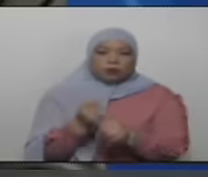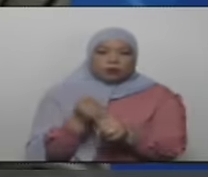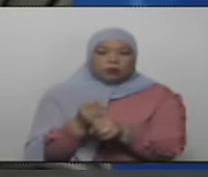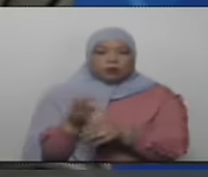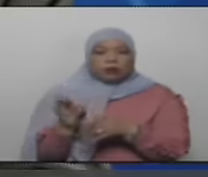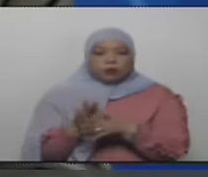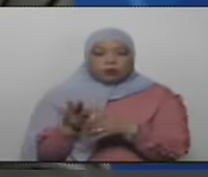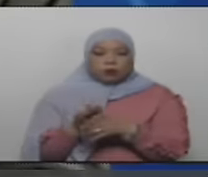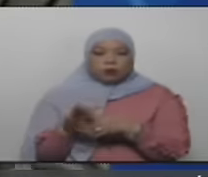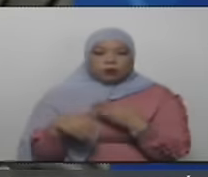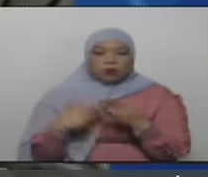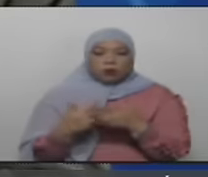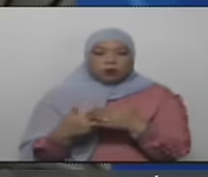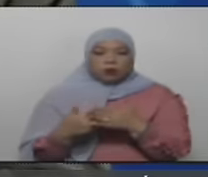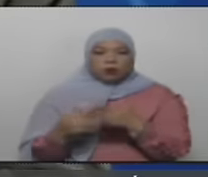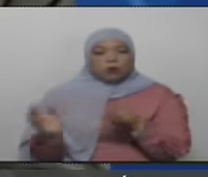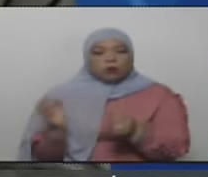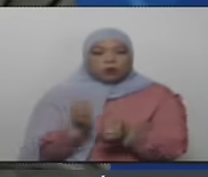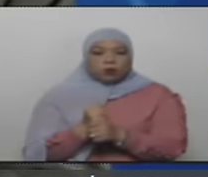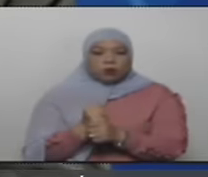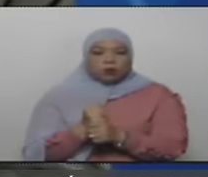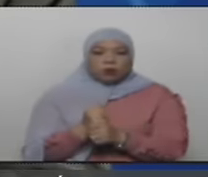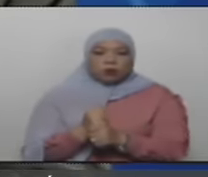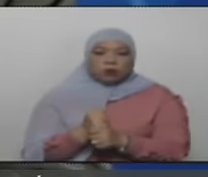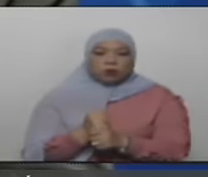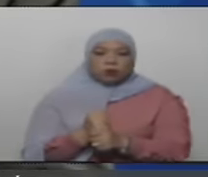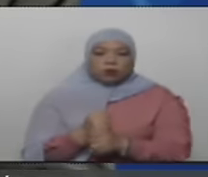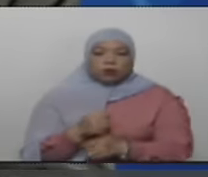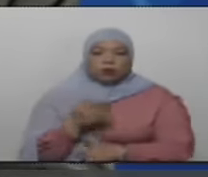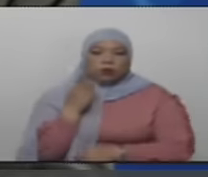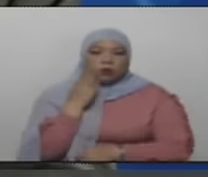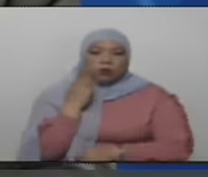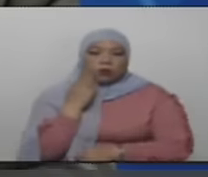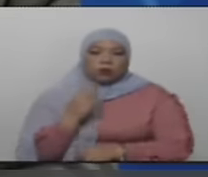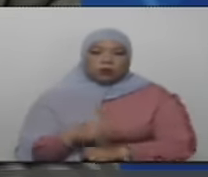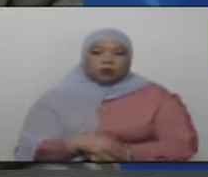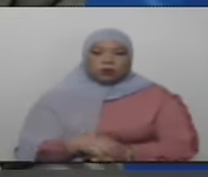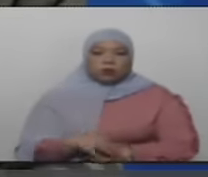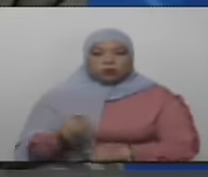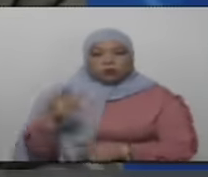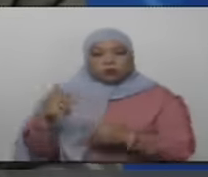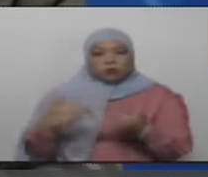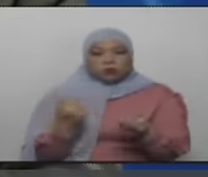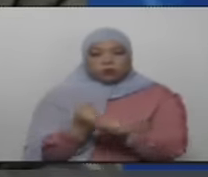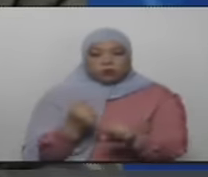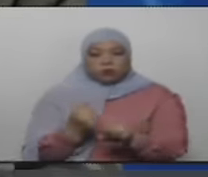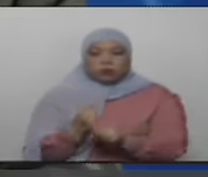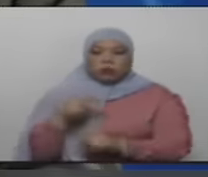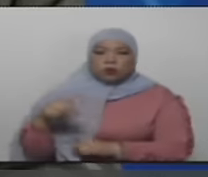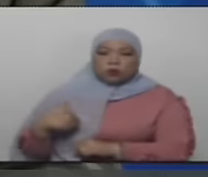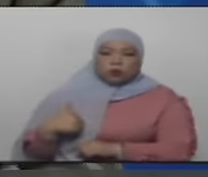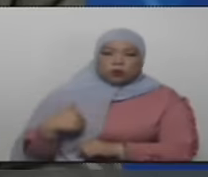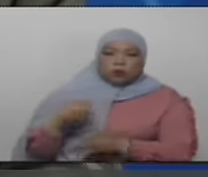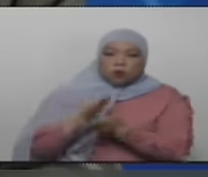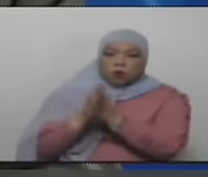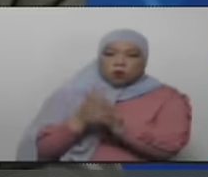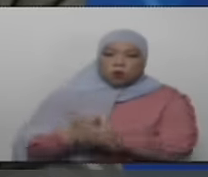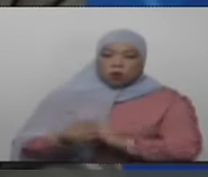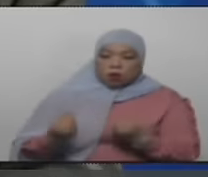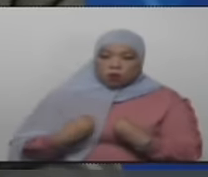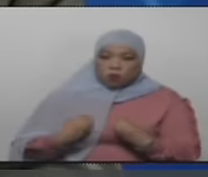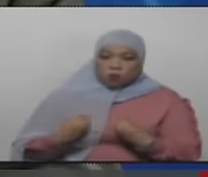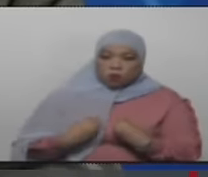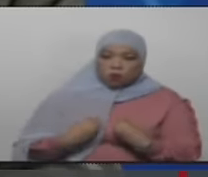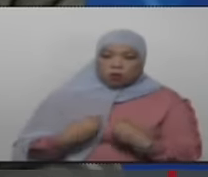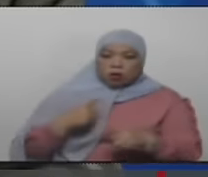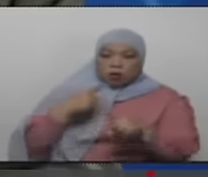fusil que le incautaron al asesino que intentó acabar con la vida del